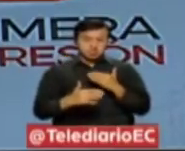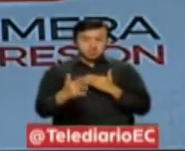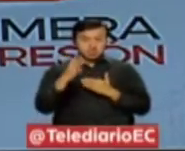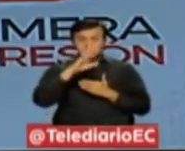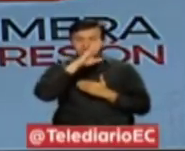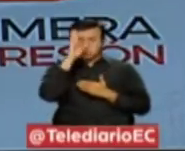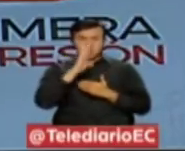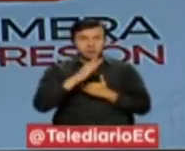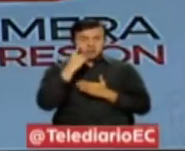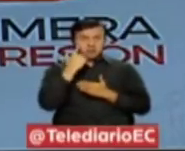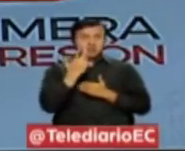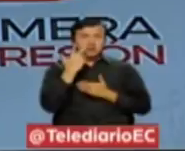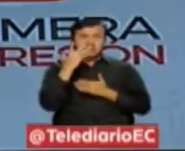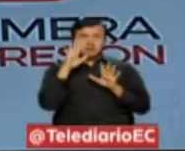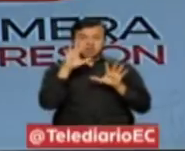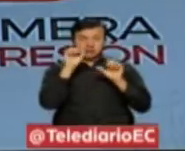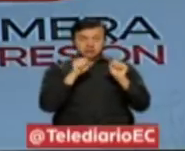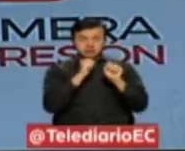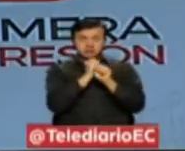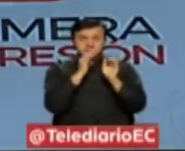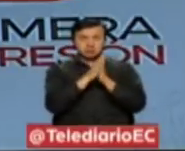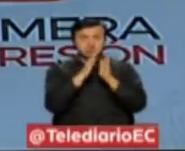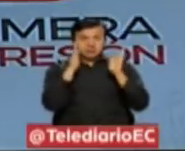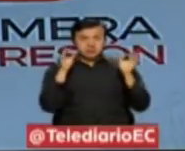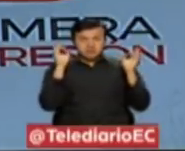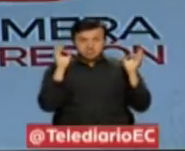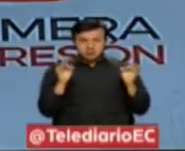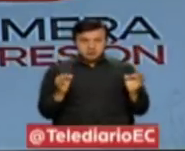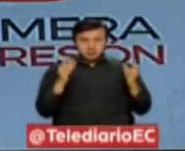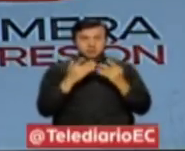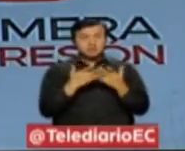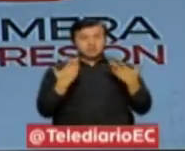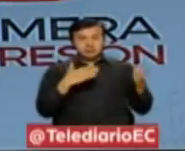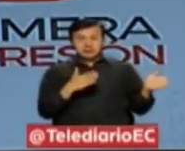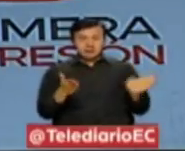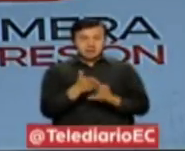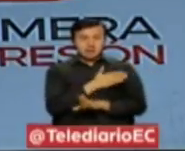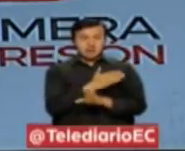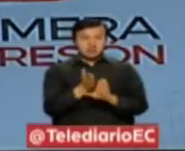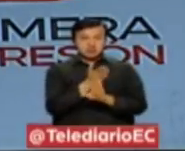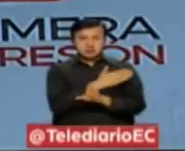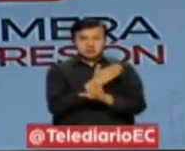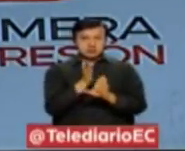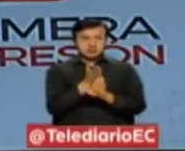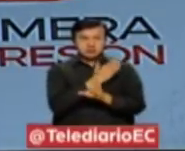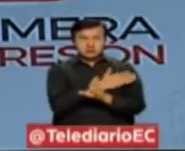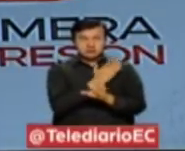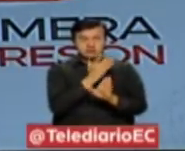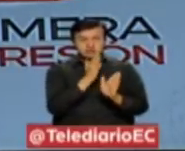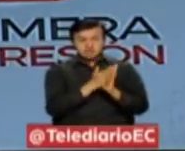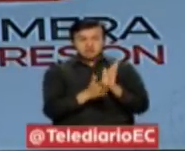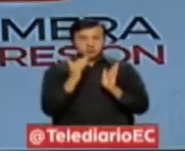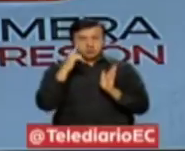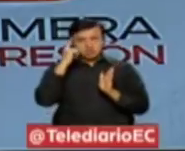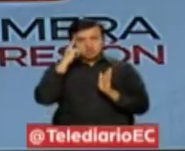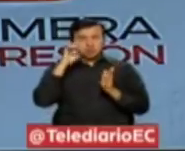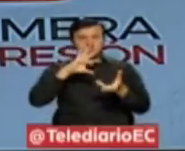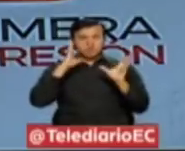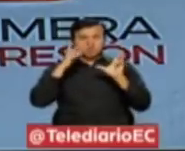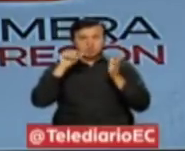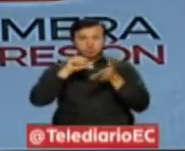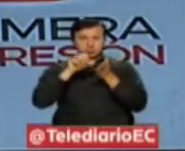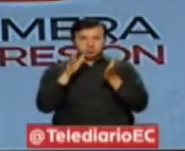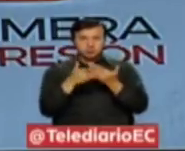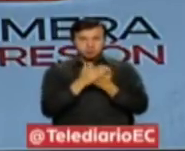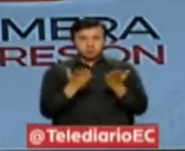visto en una década la inestabilidad que se vivió antes del advenimiento al poder del gobierno de la llamada Revolución